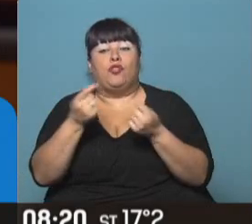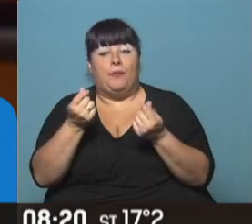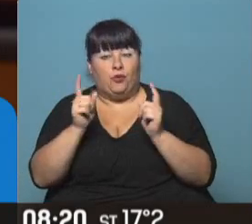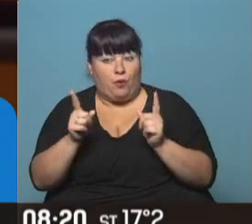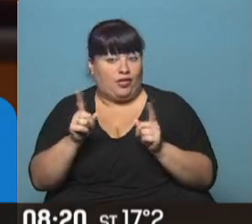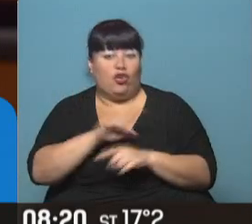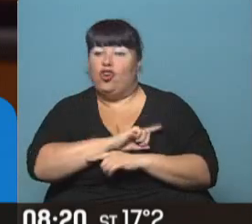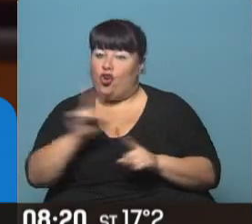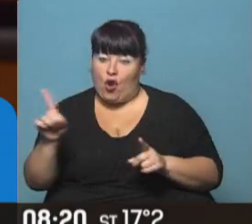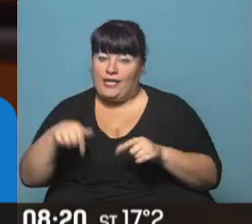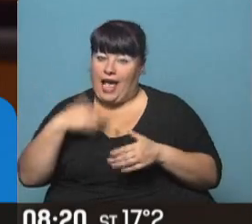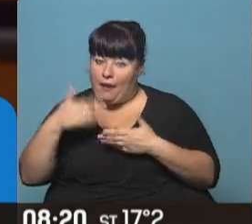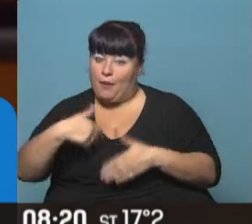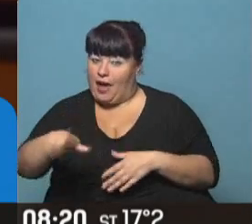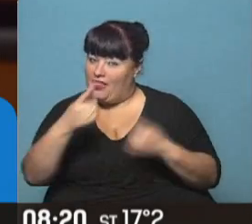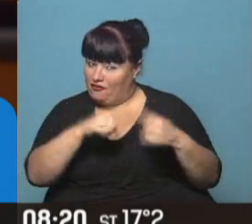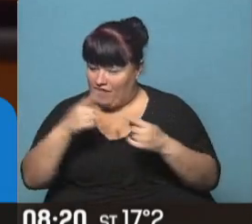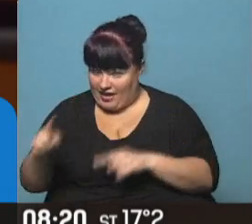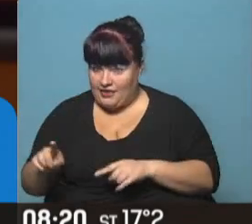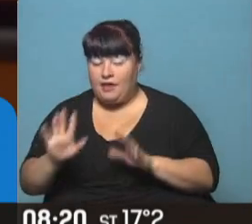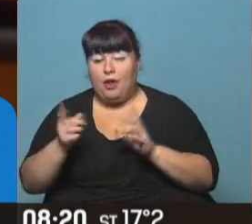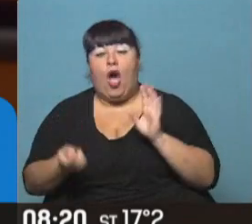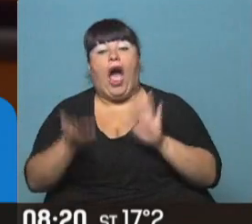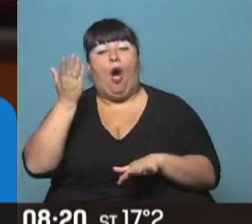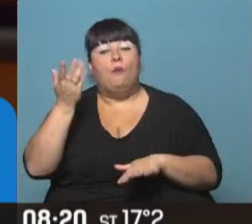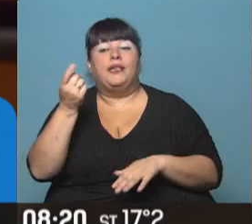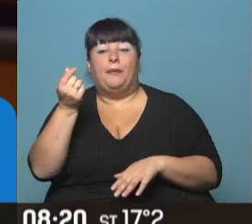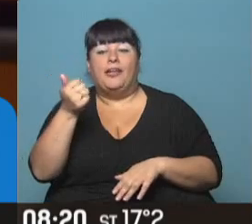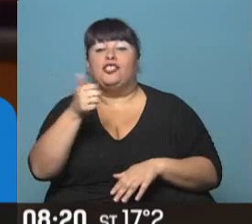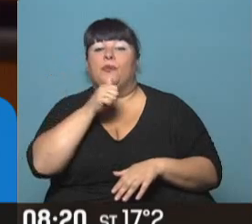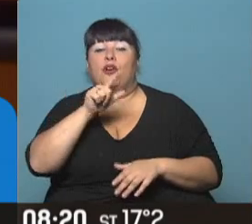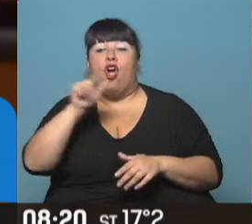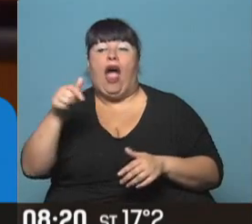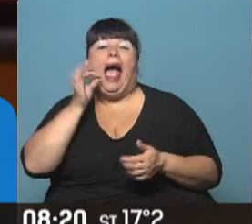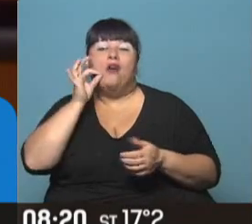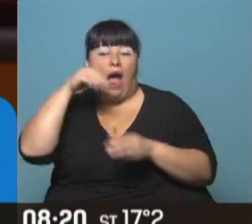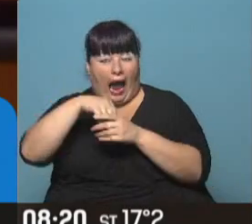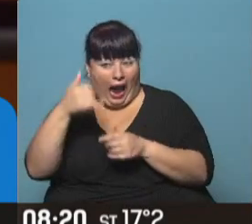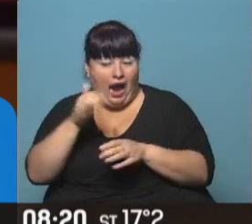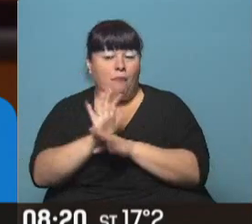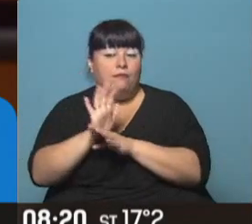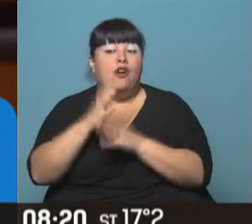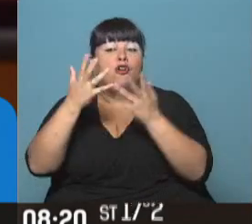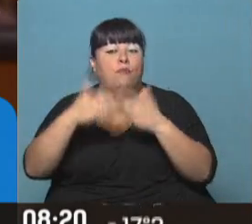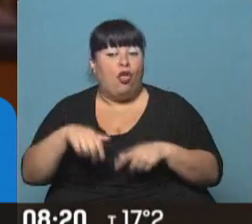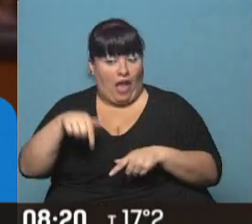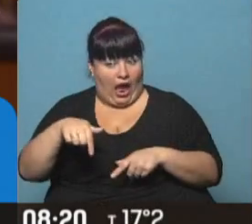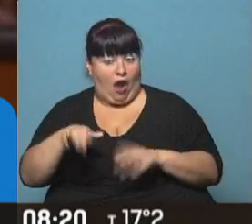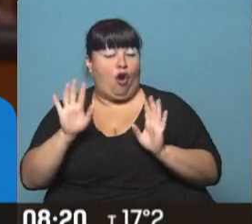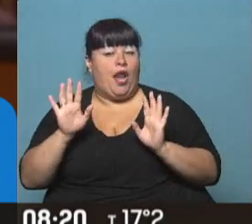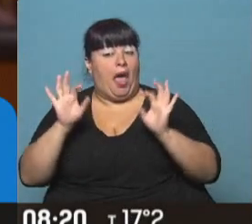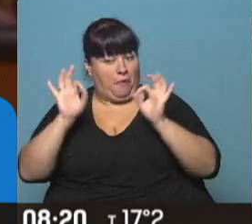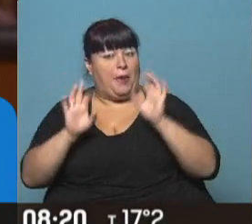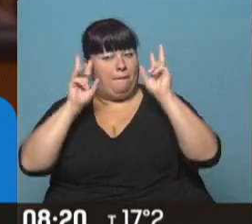Presupuesto, que no es lo que se está hablando que va a suceder, pero se aumenta el precio a las bebidas con azúcar de una manera que el proyecto que está ahora está